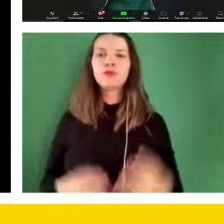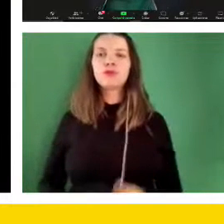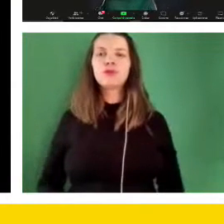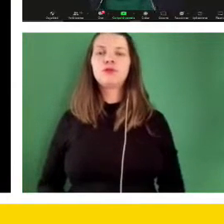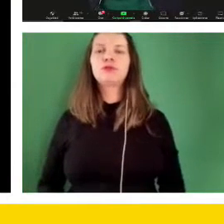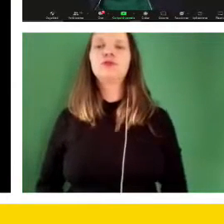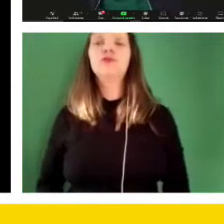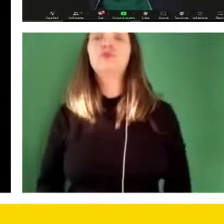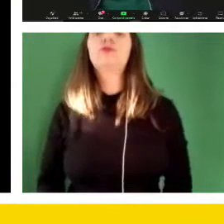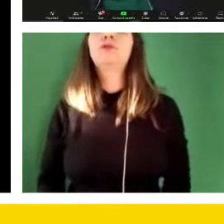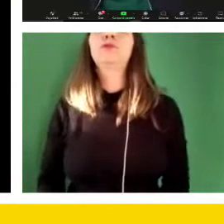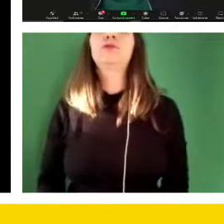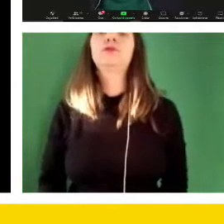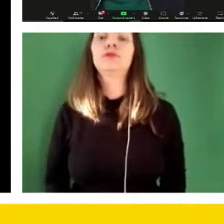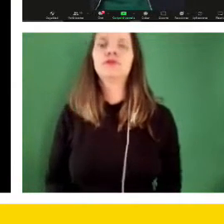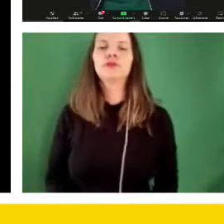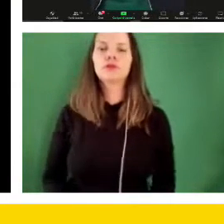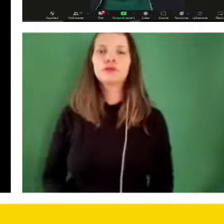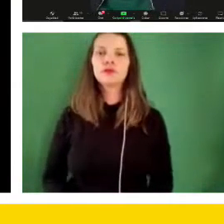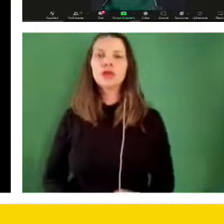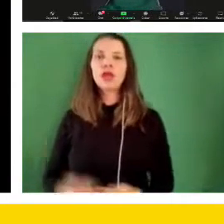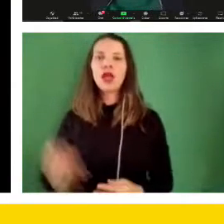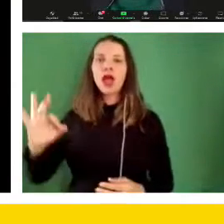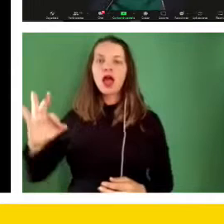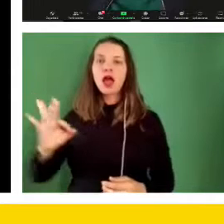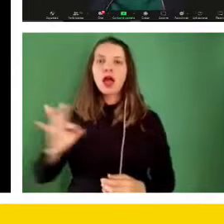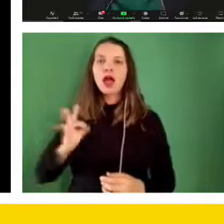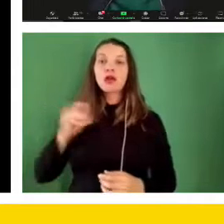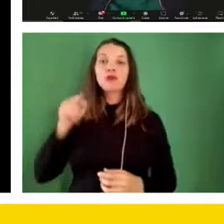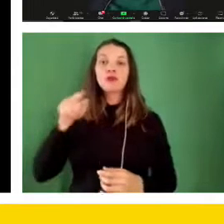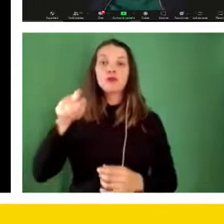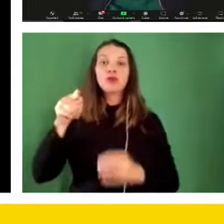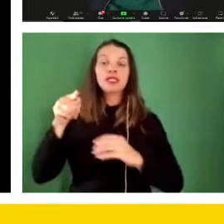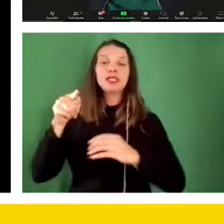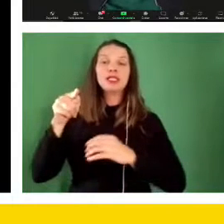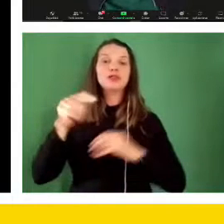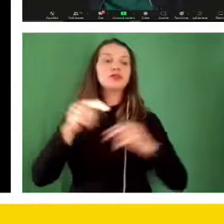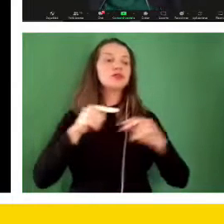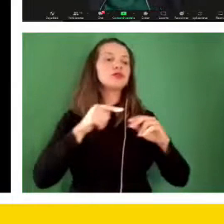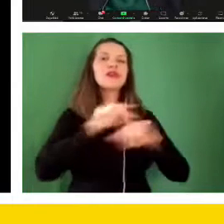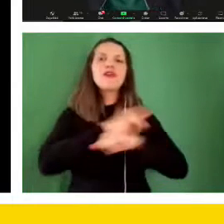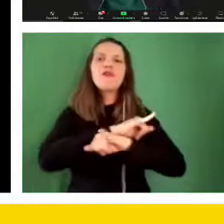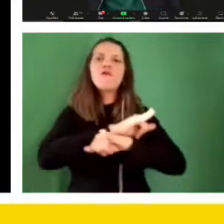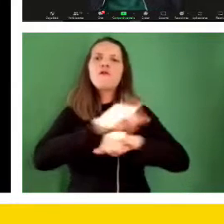Desde ese año no hemos vuelto a hacer ningún otro levantamiento